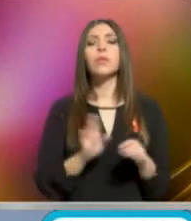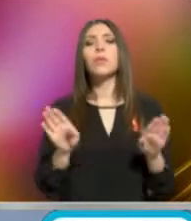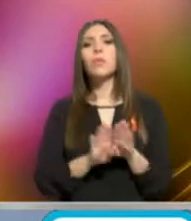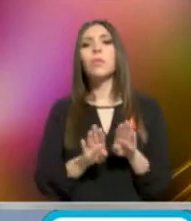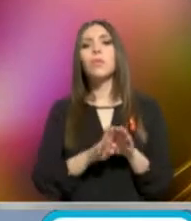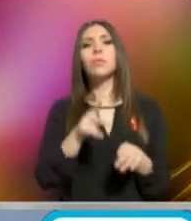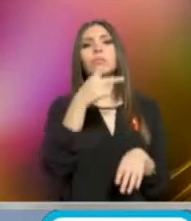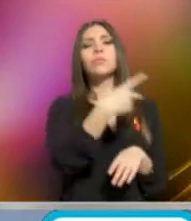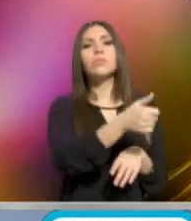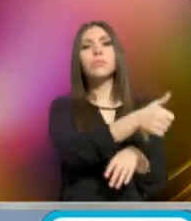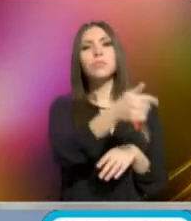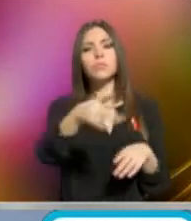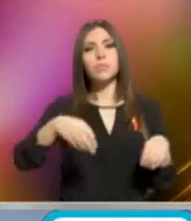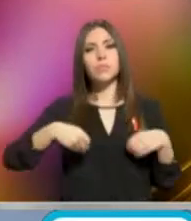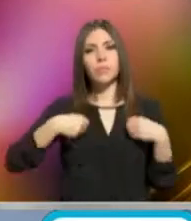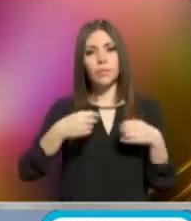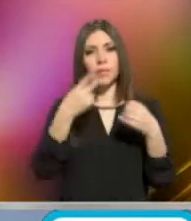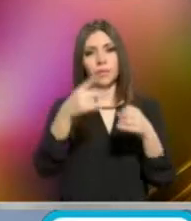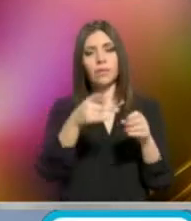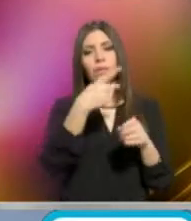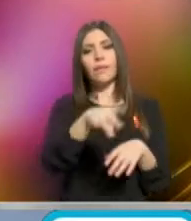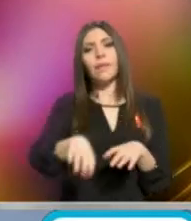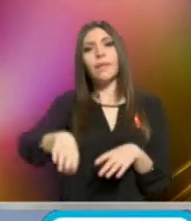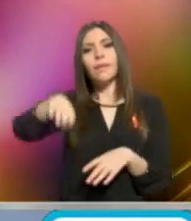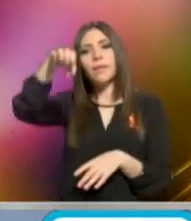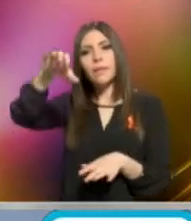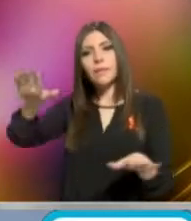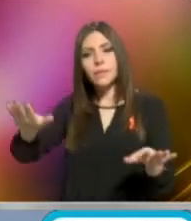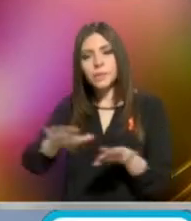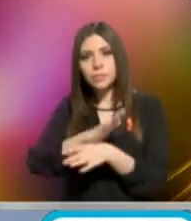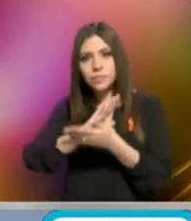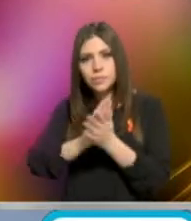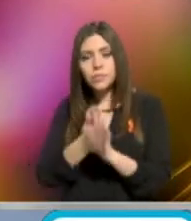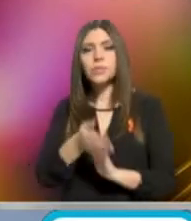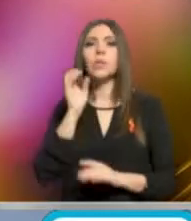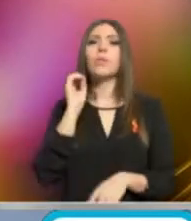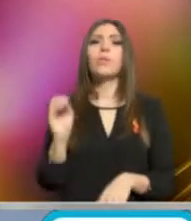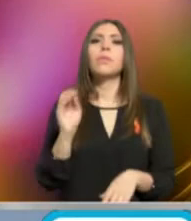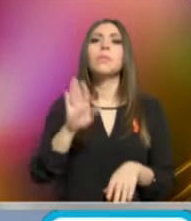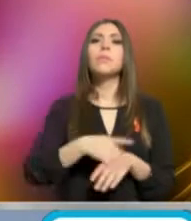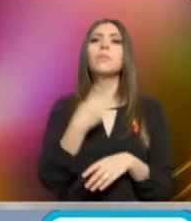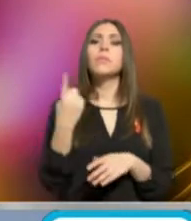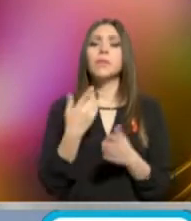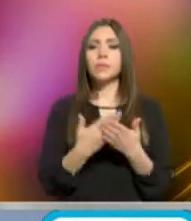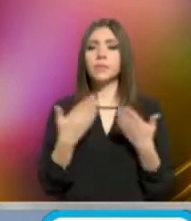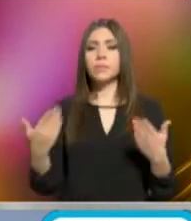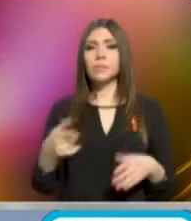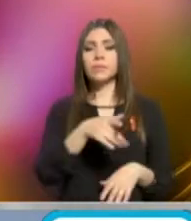la dignidad, edad con mucho de la dignidad de la edad, mucho de cuestionar también por qué ahora se le tiene